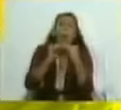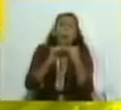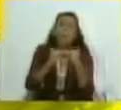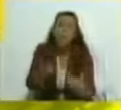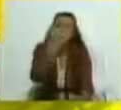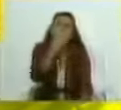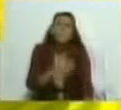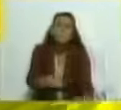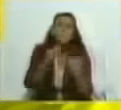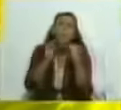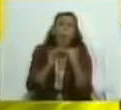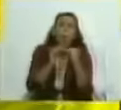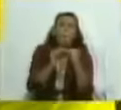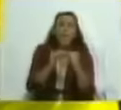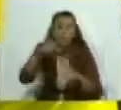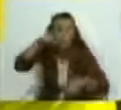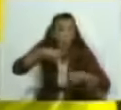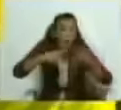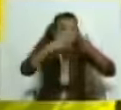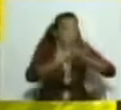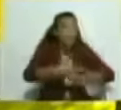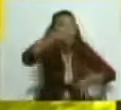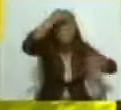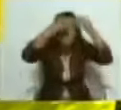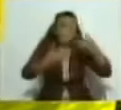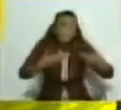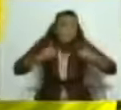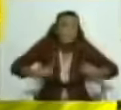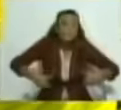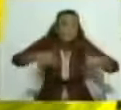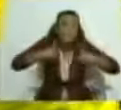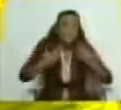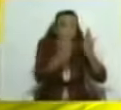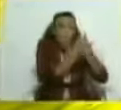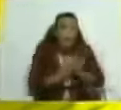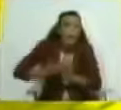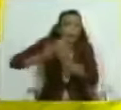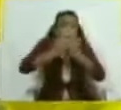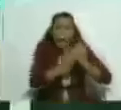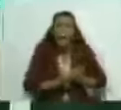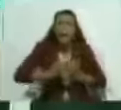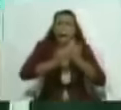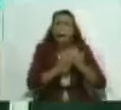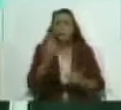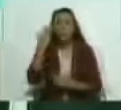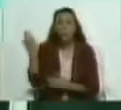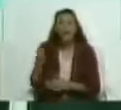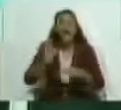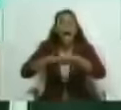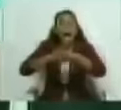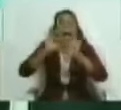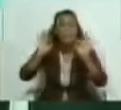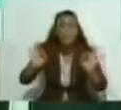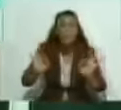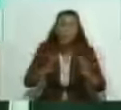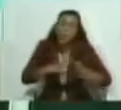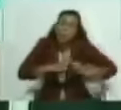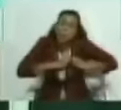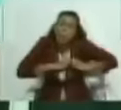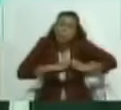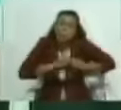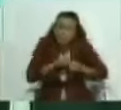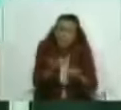ustedes, vengo y me formé como ustedes. Y les digo, les hablo desde el corazón